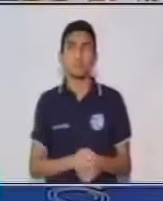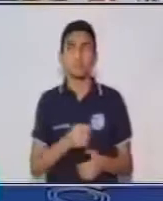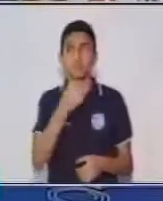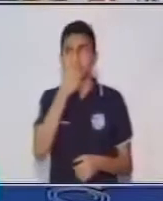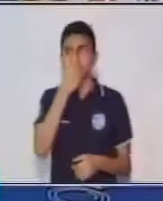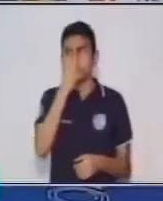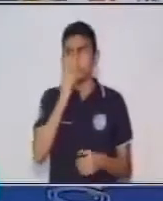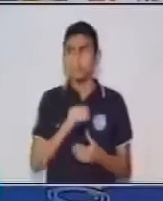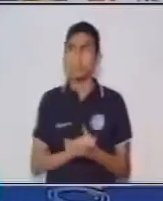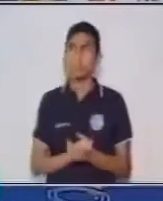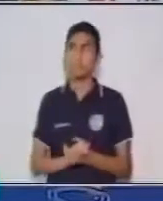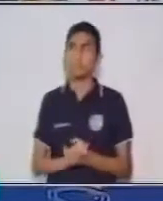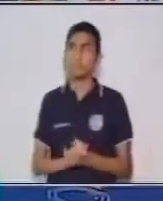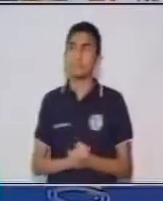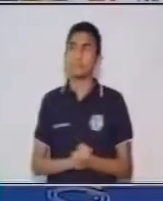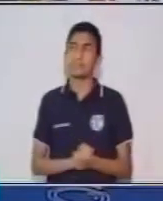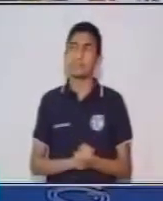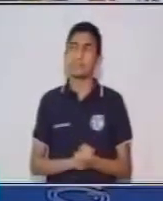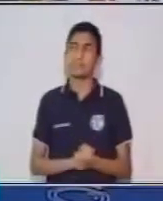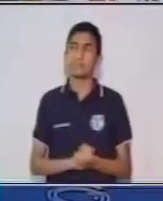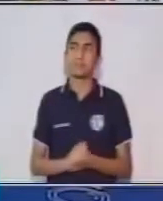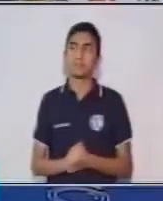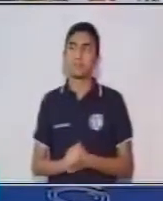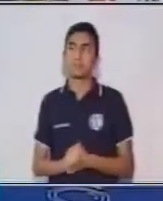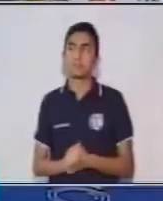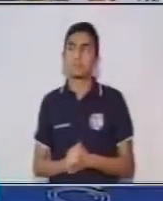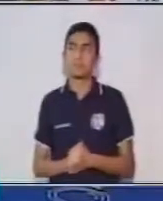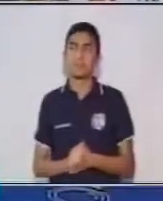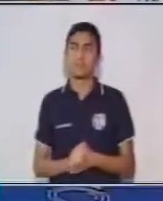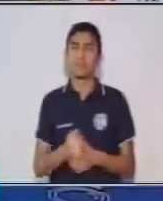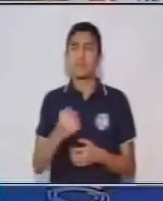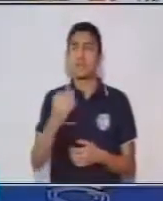Aquí tenemos pasado simple.